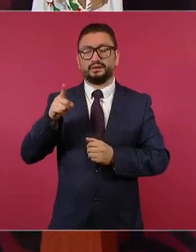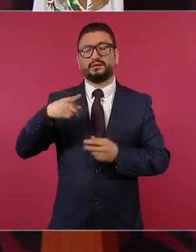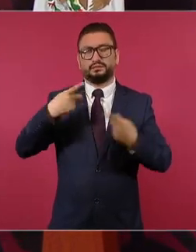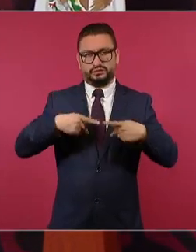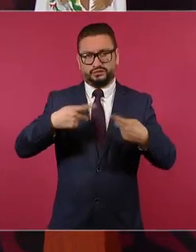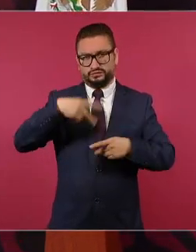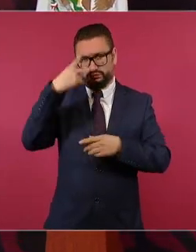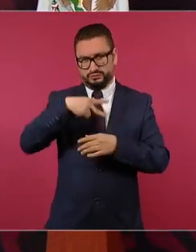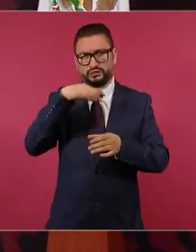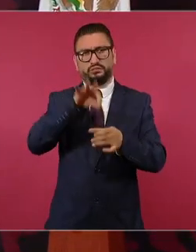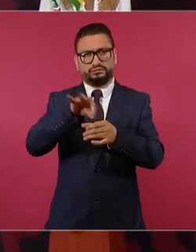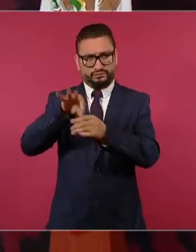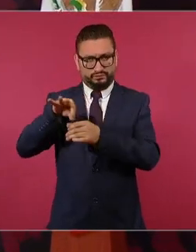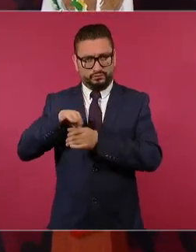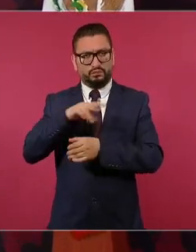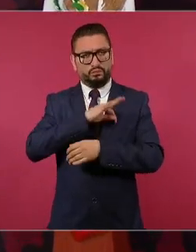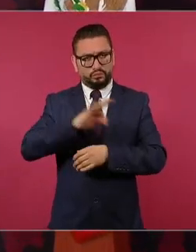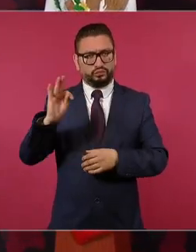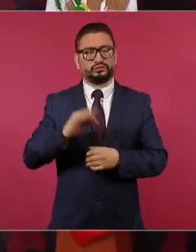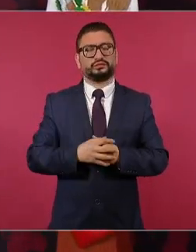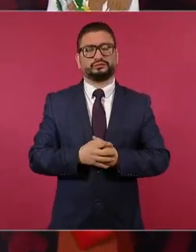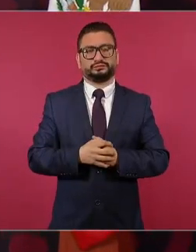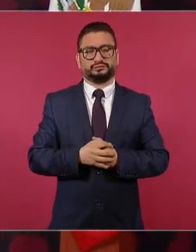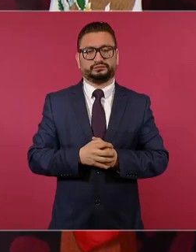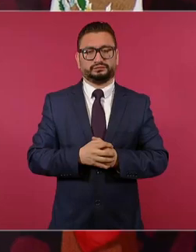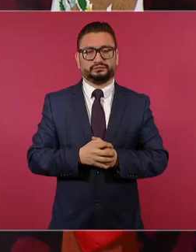pueblo, porque